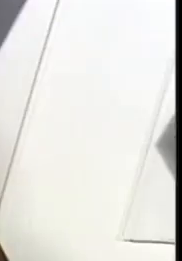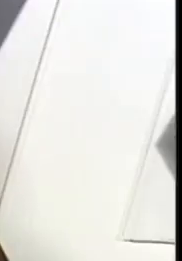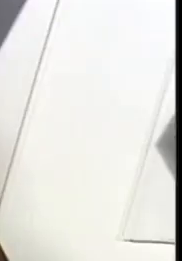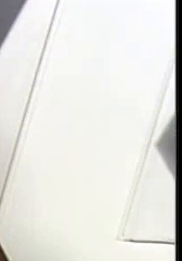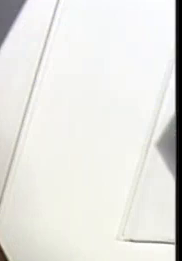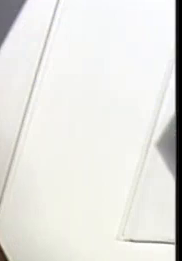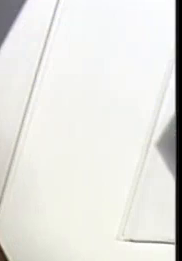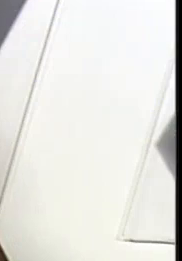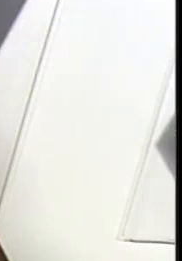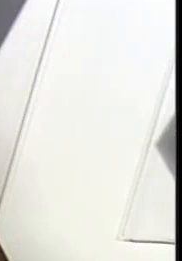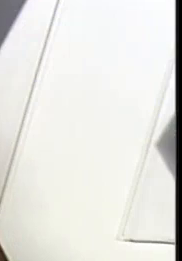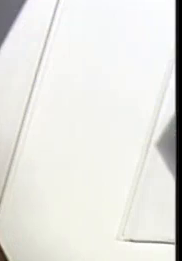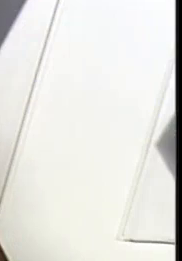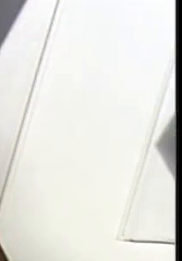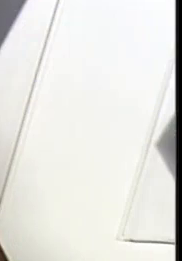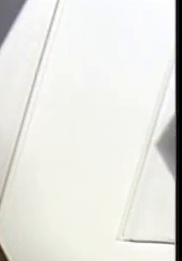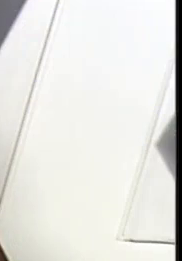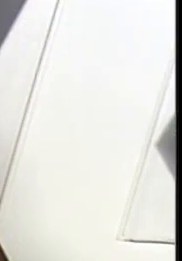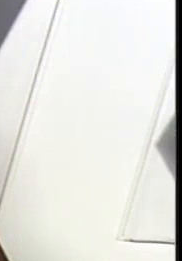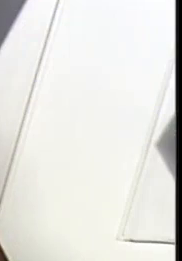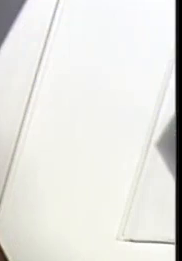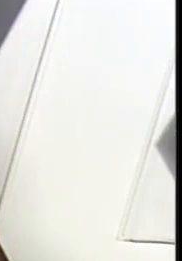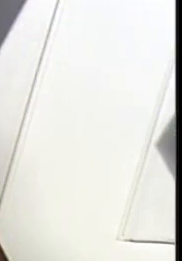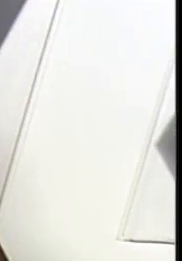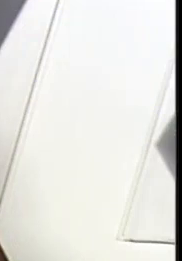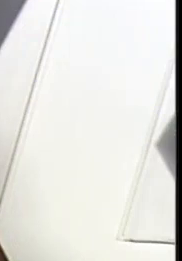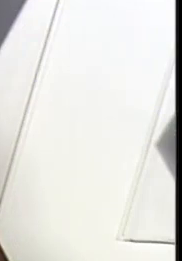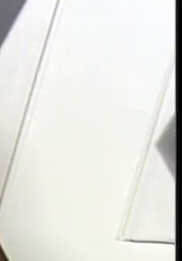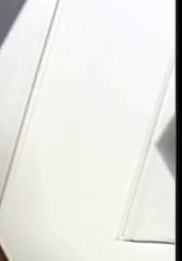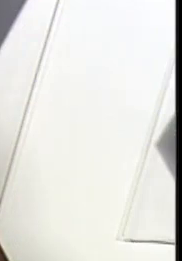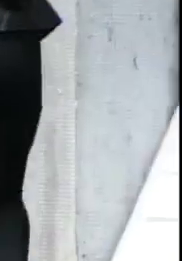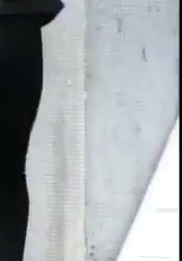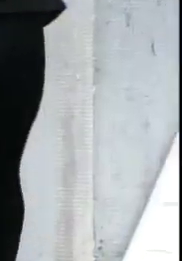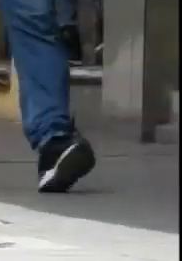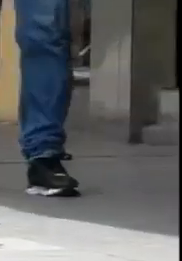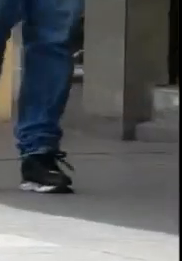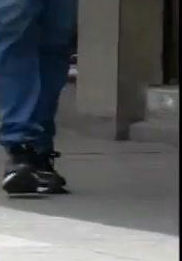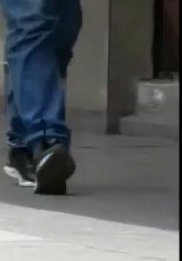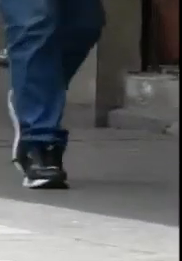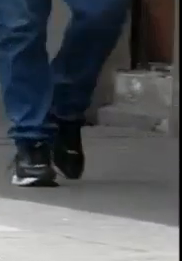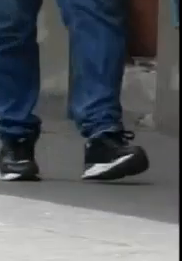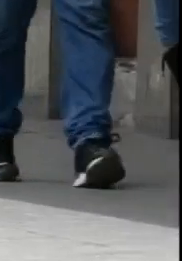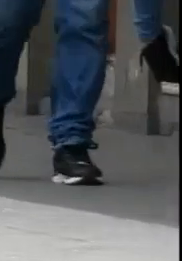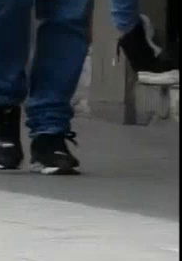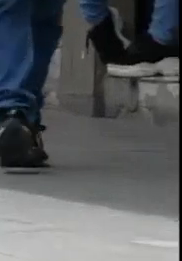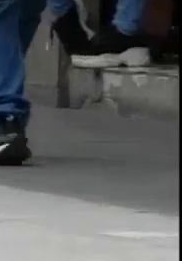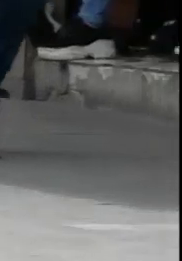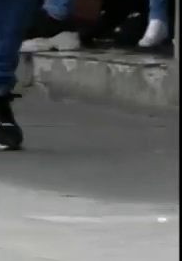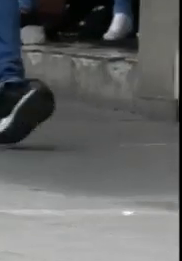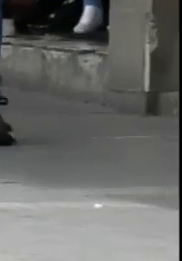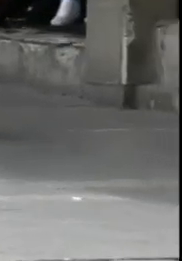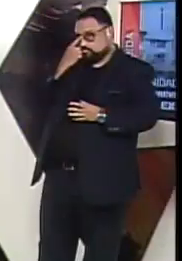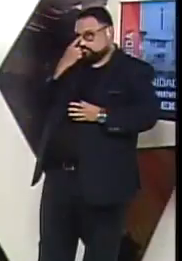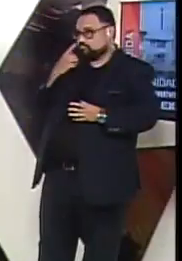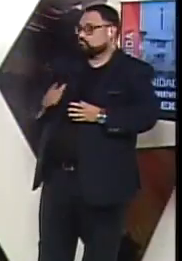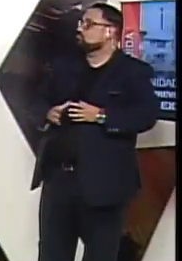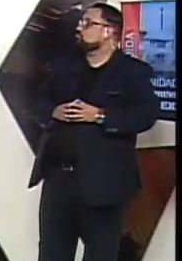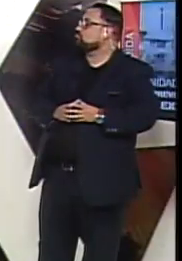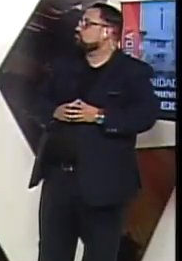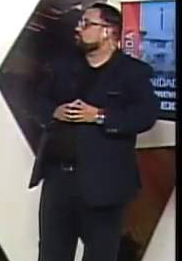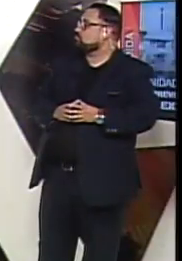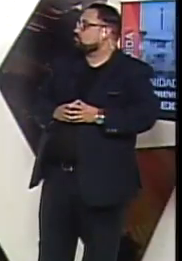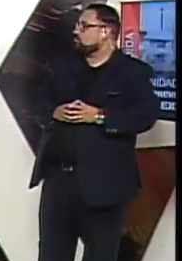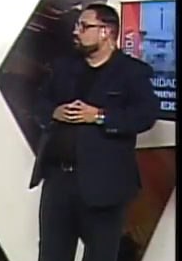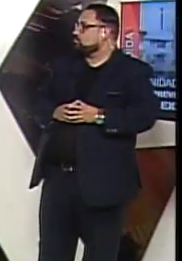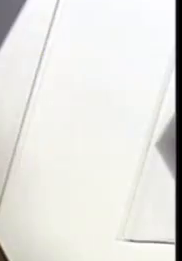como sociedad también necesitamos informarnos porque lo vemos todos los días pero no hacemos nada y qué podemos hacer y hasta qué